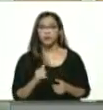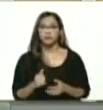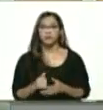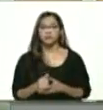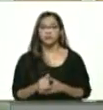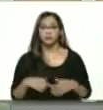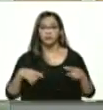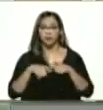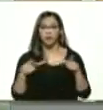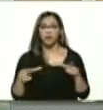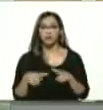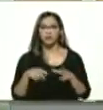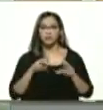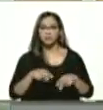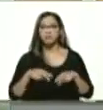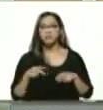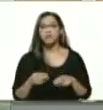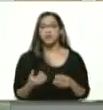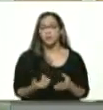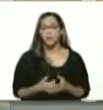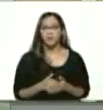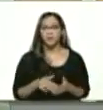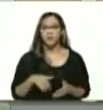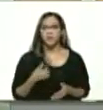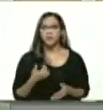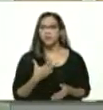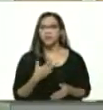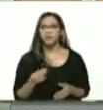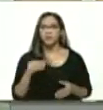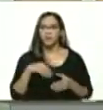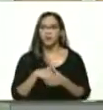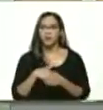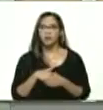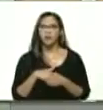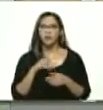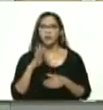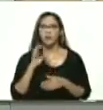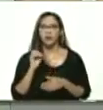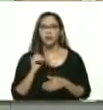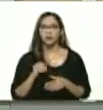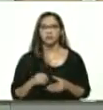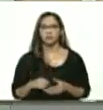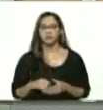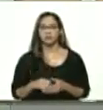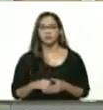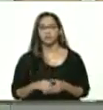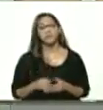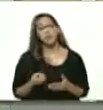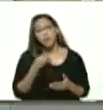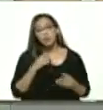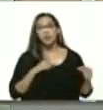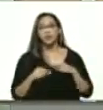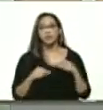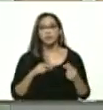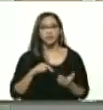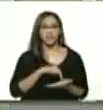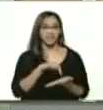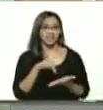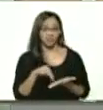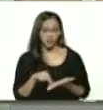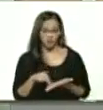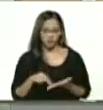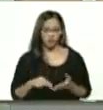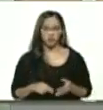rurales que a lo mejor pudieran no reunir los 40 porque son zonas aisladas bueno la dirección nacional y el